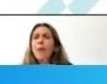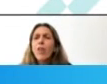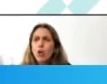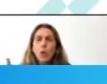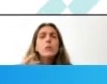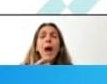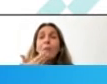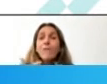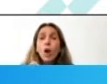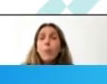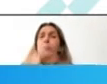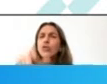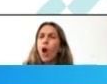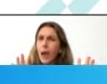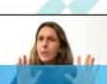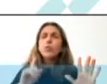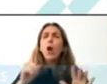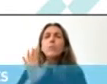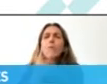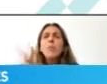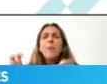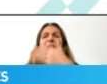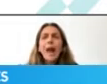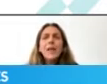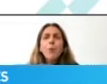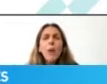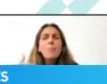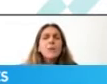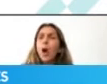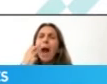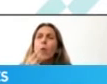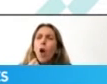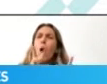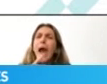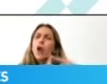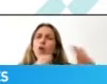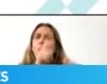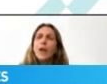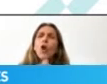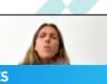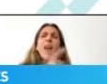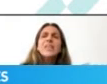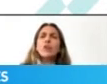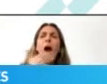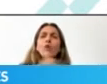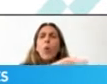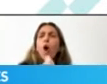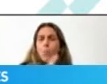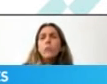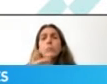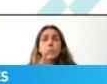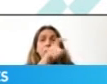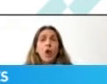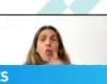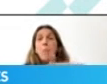información. Poder ir de a poco, ir incluyéndola cuando uno transmite información, cuando se dirige a personas con discapacidad. ¿Sí?